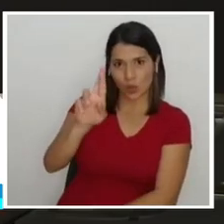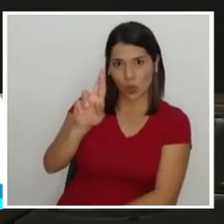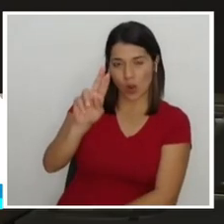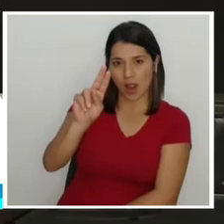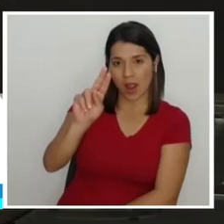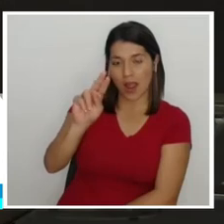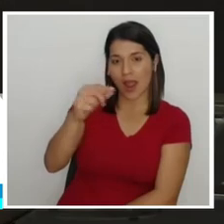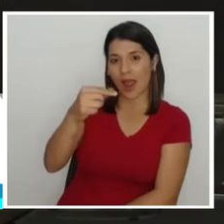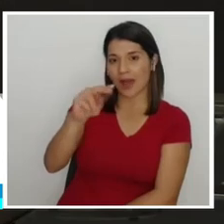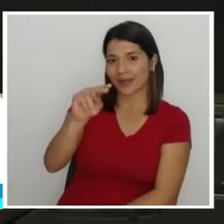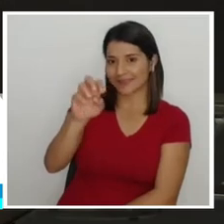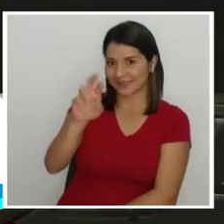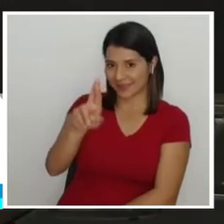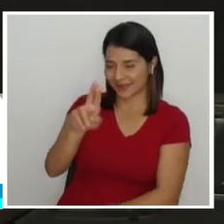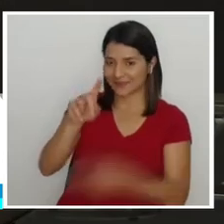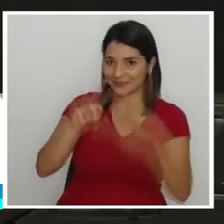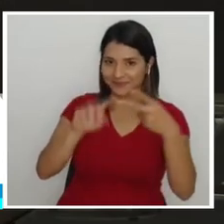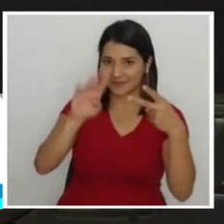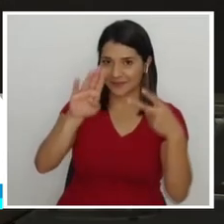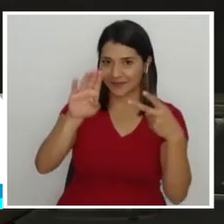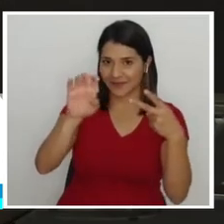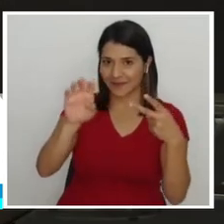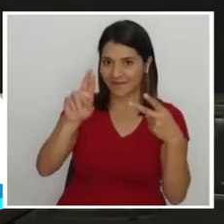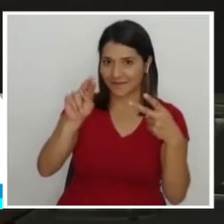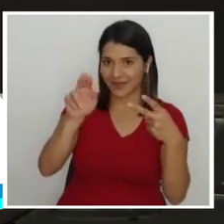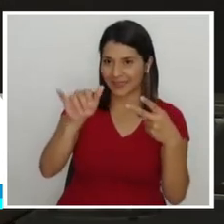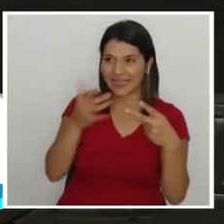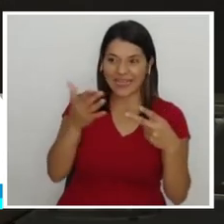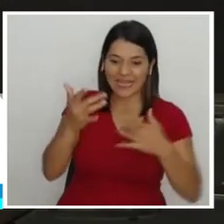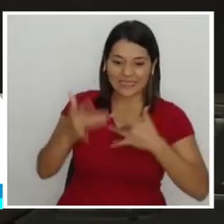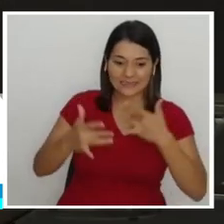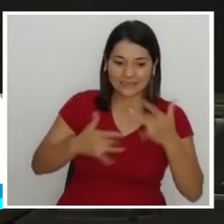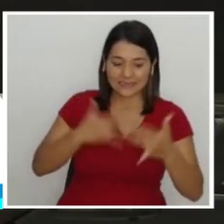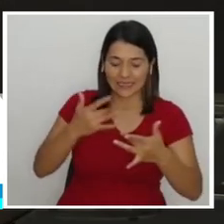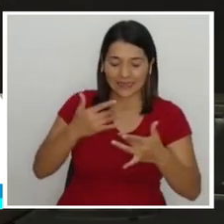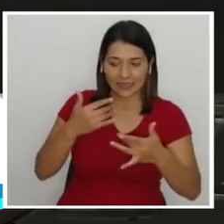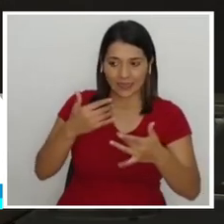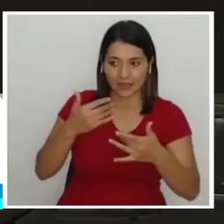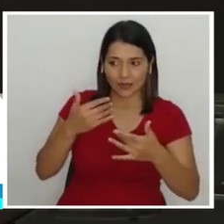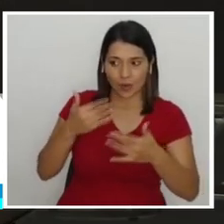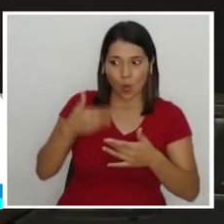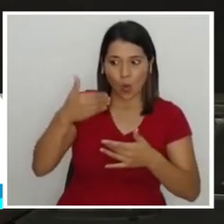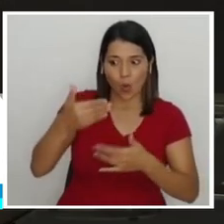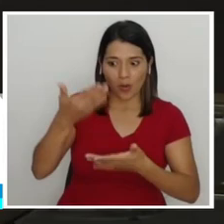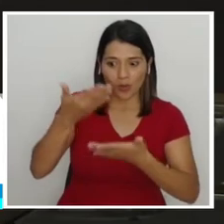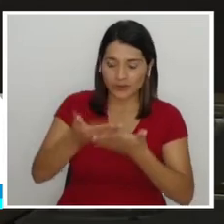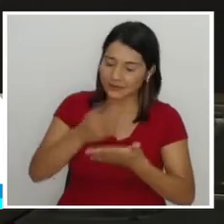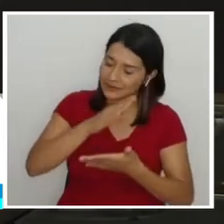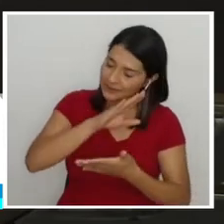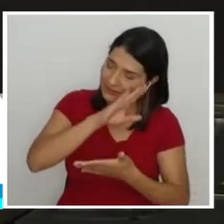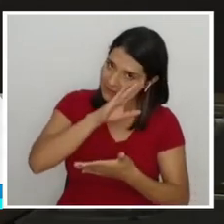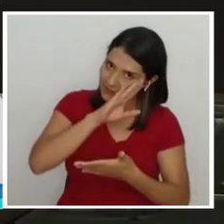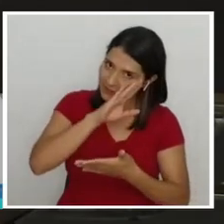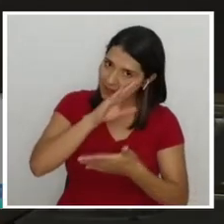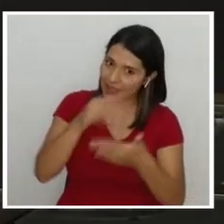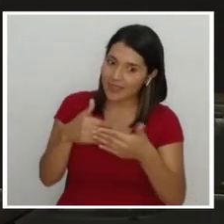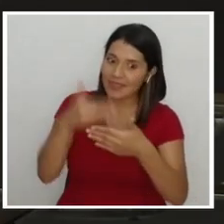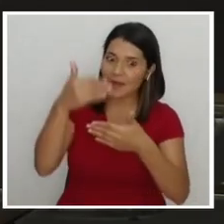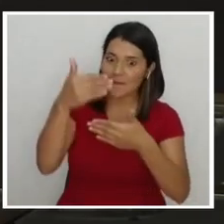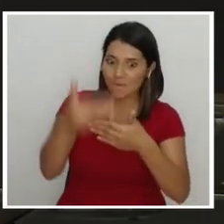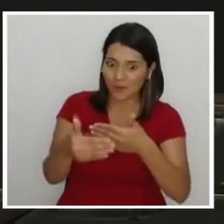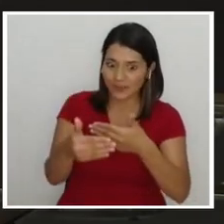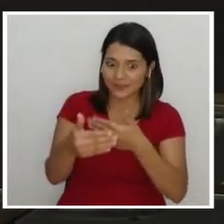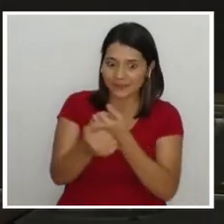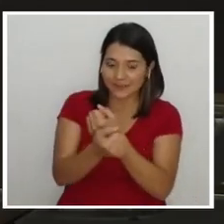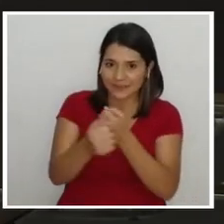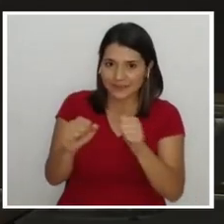a la hora de irse a dormir, a descansar, después de haber participado en el rescate de las personas sobrevivientes en el